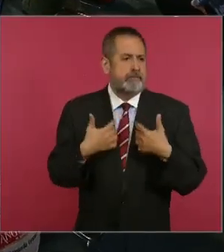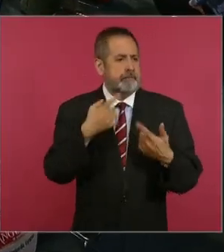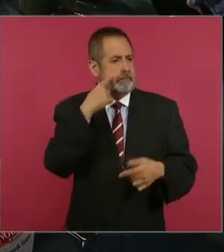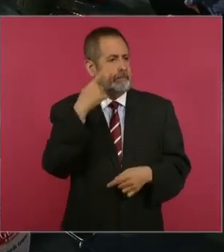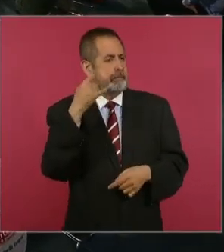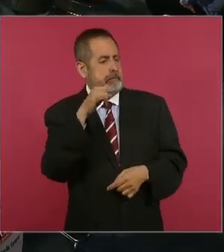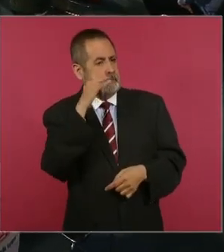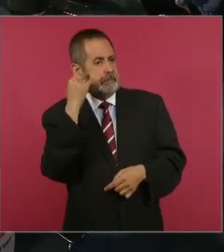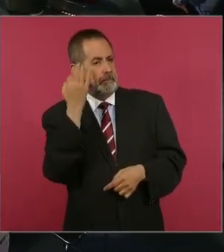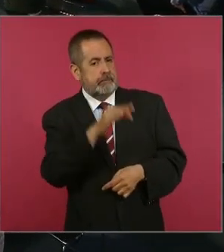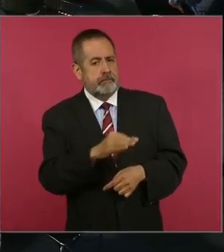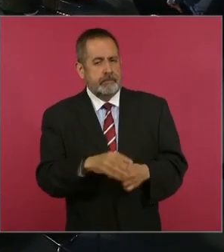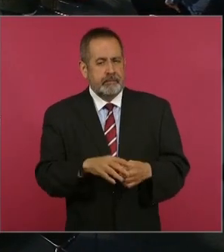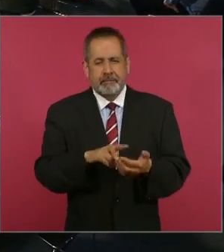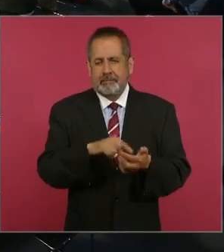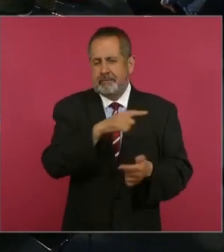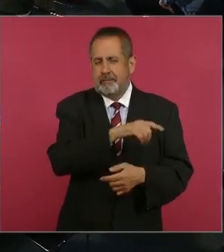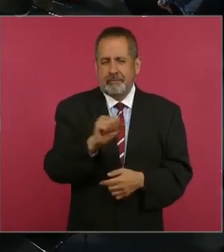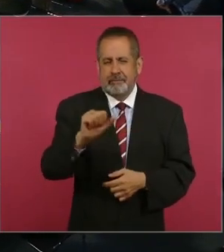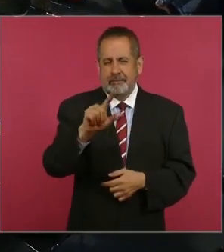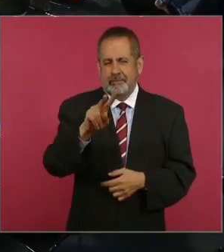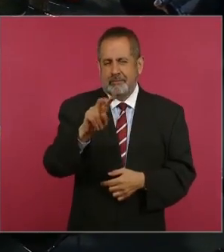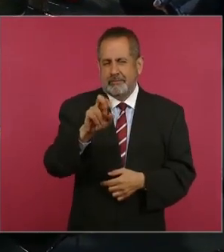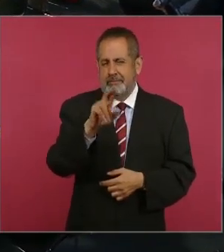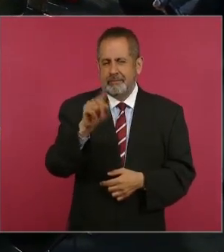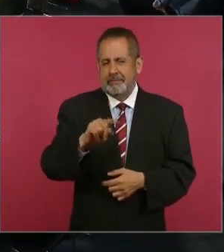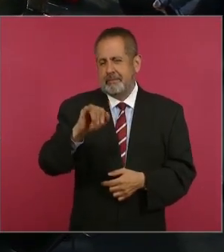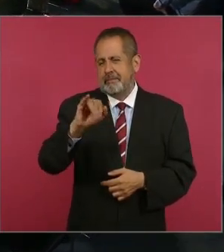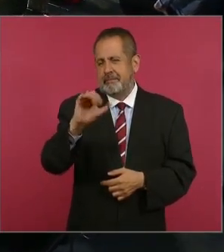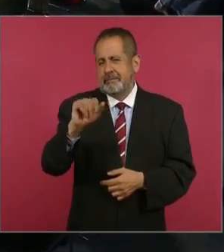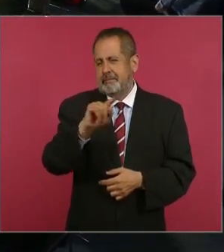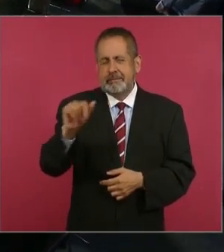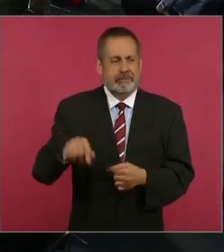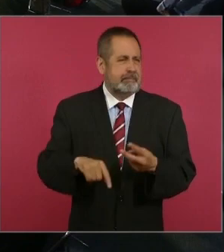no Álvarez y casa y